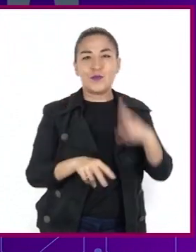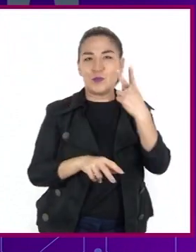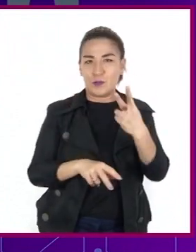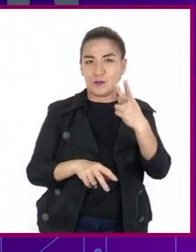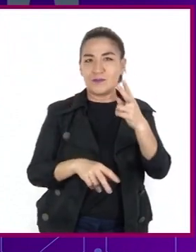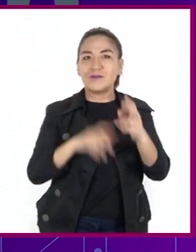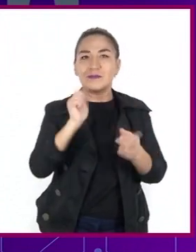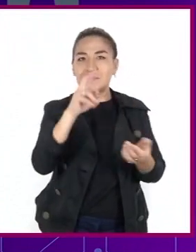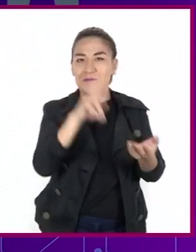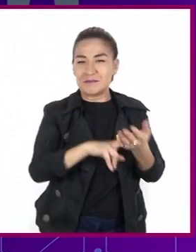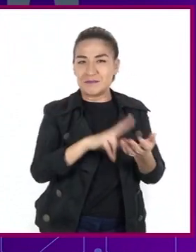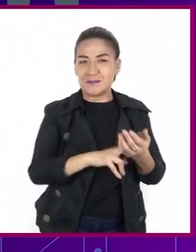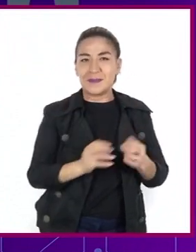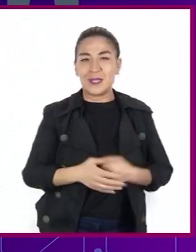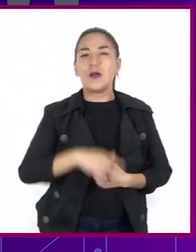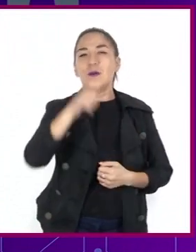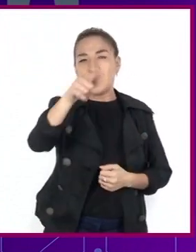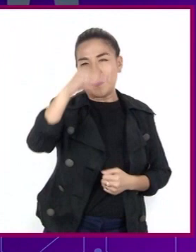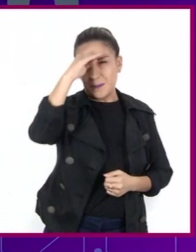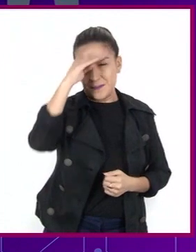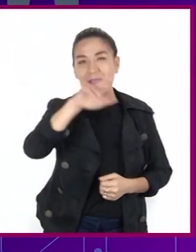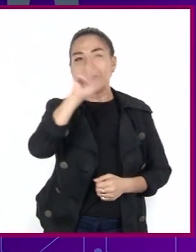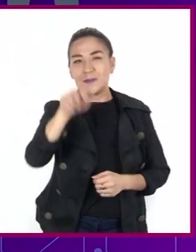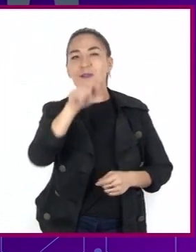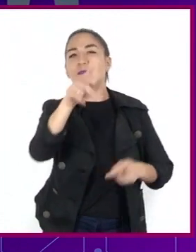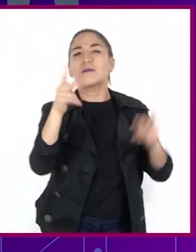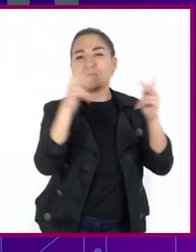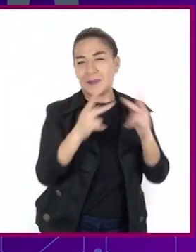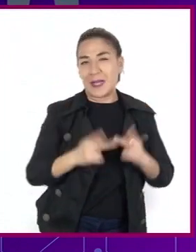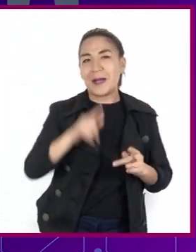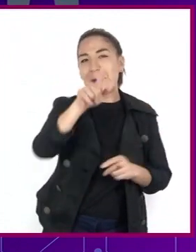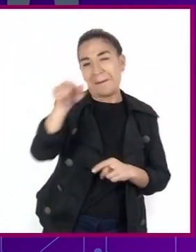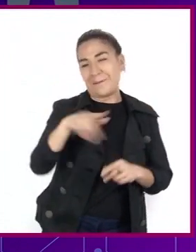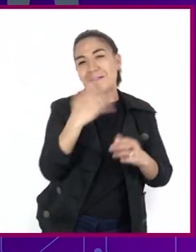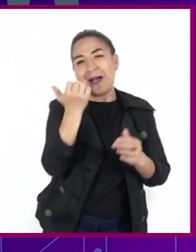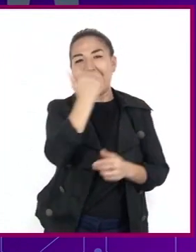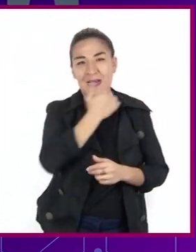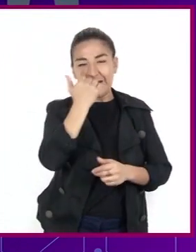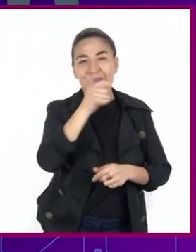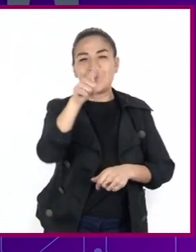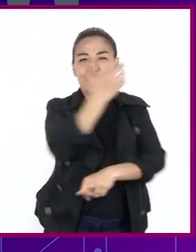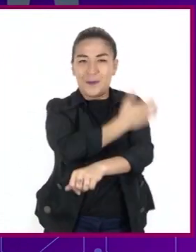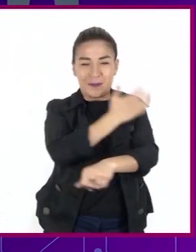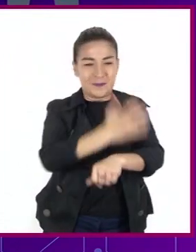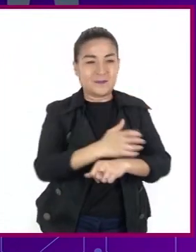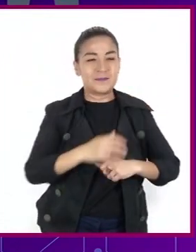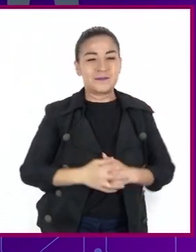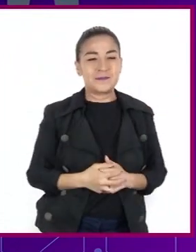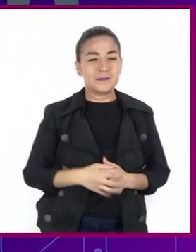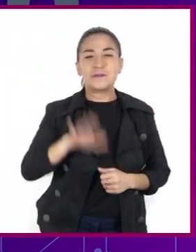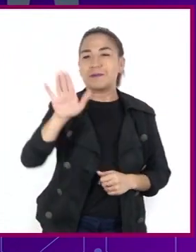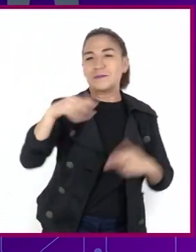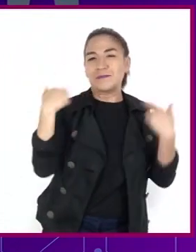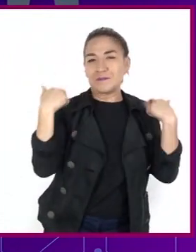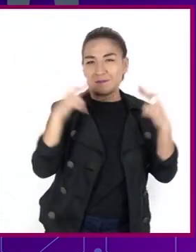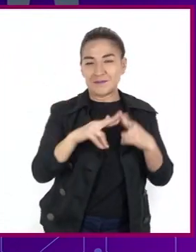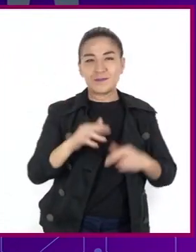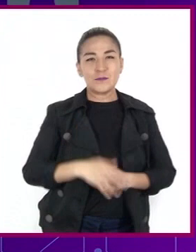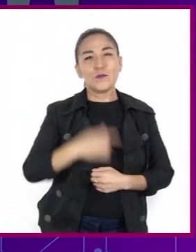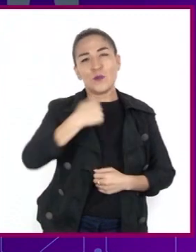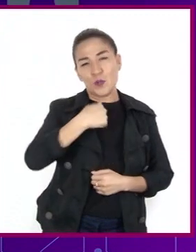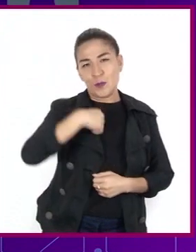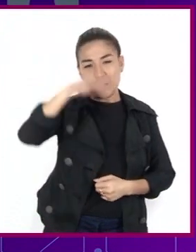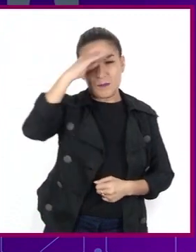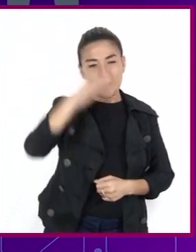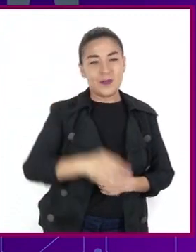equivalentes? Coméntenlas y compárenlas a distancia con sus compañeras y compañeros. Maestro Eber, yo pienso que 2